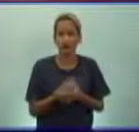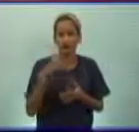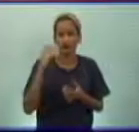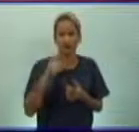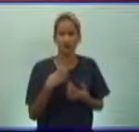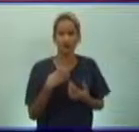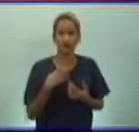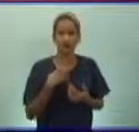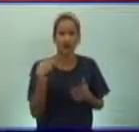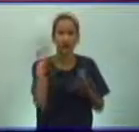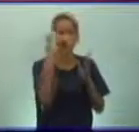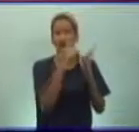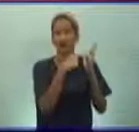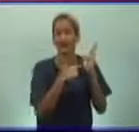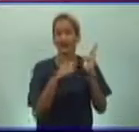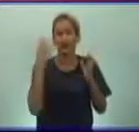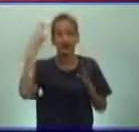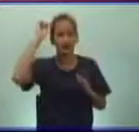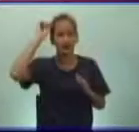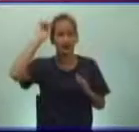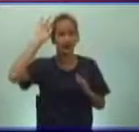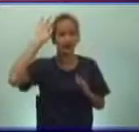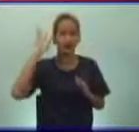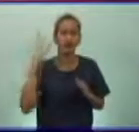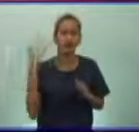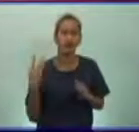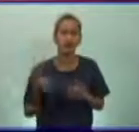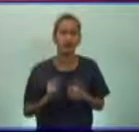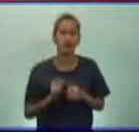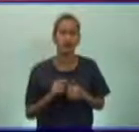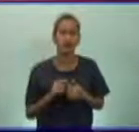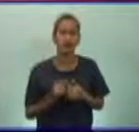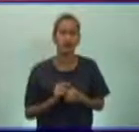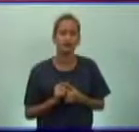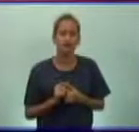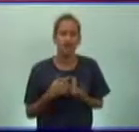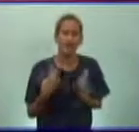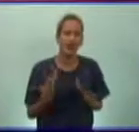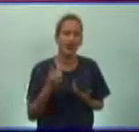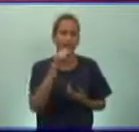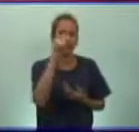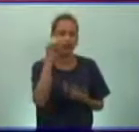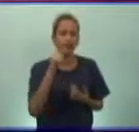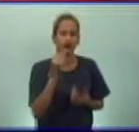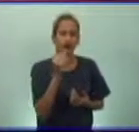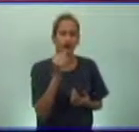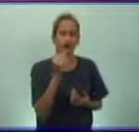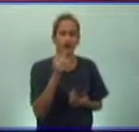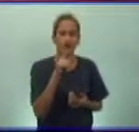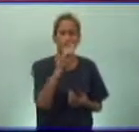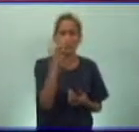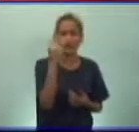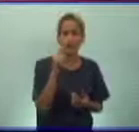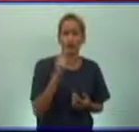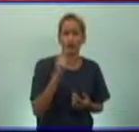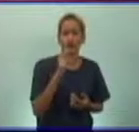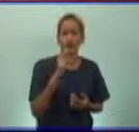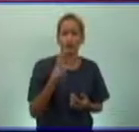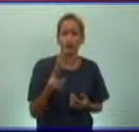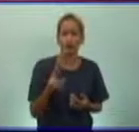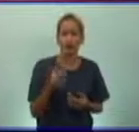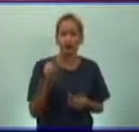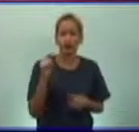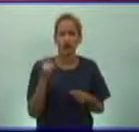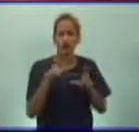Sánchez. ¿Qué preguntas pudieran responder a partir de su contenido? Miren, vamos a aplicar una estrategia.